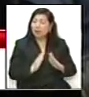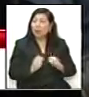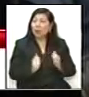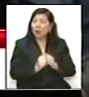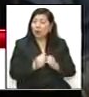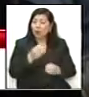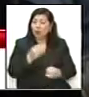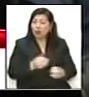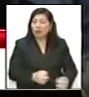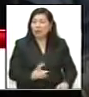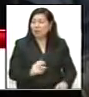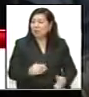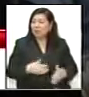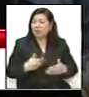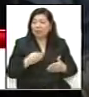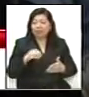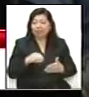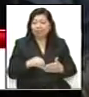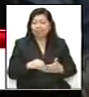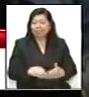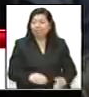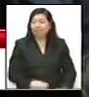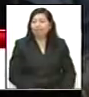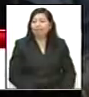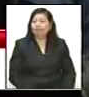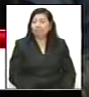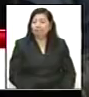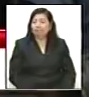justicia, no se va a poder cumplir, señora presidenta.